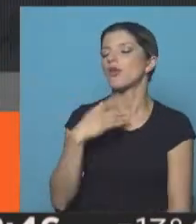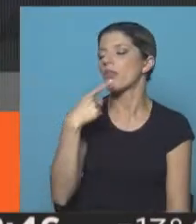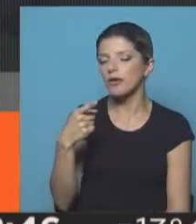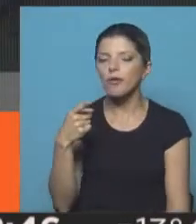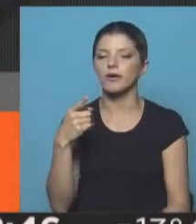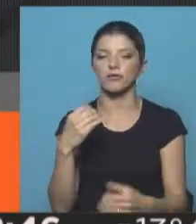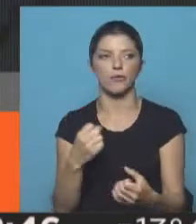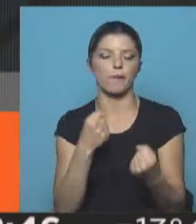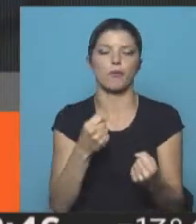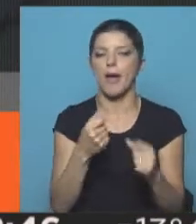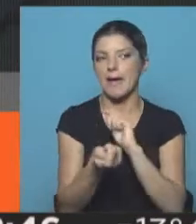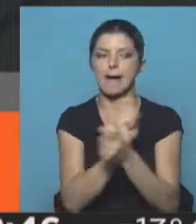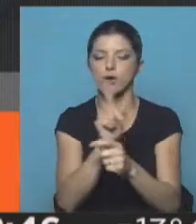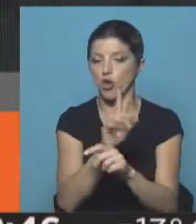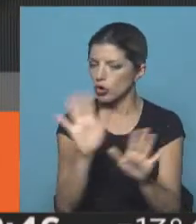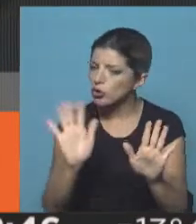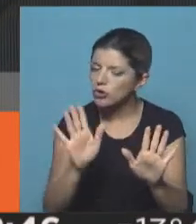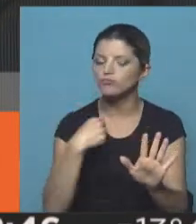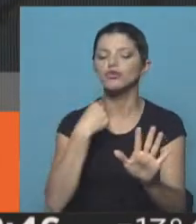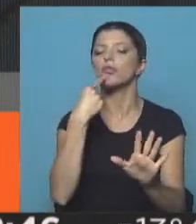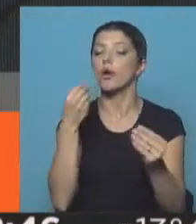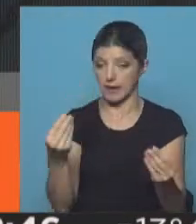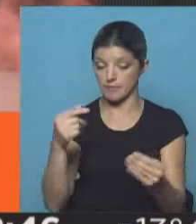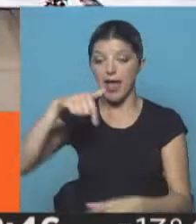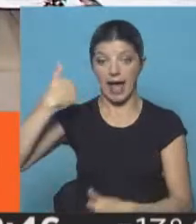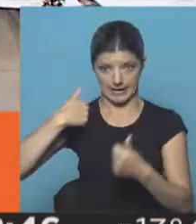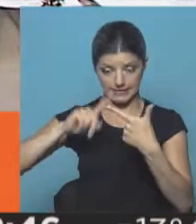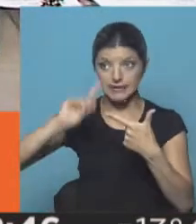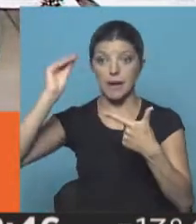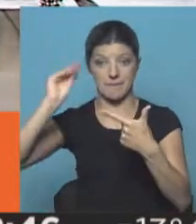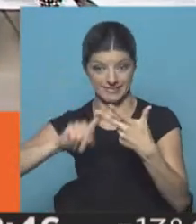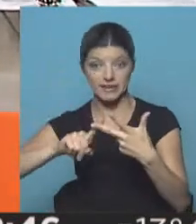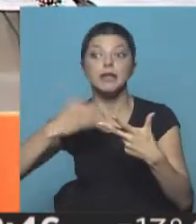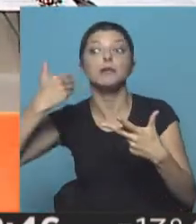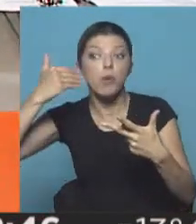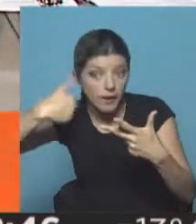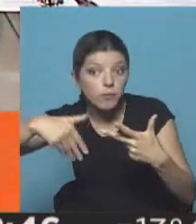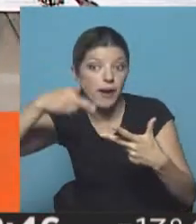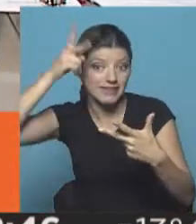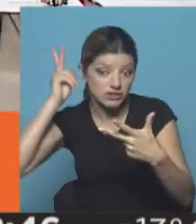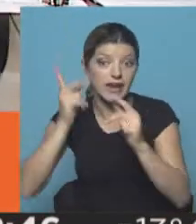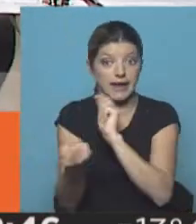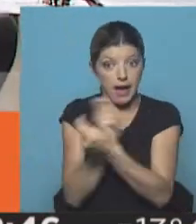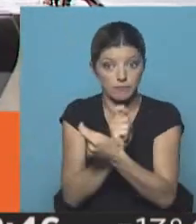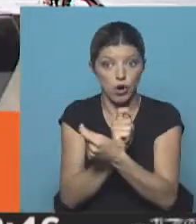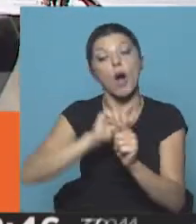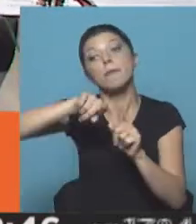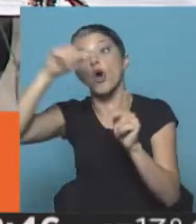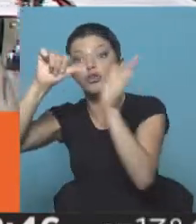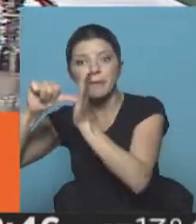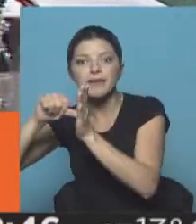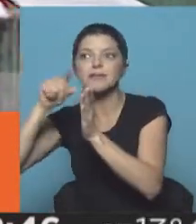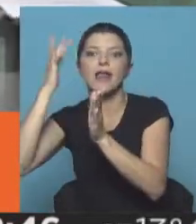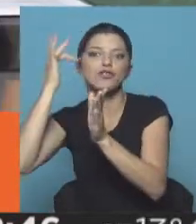ni que no vayan a cambiar. Digo que a diferencia de lo que ocurre en Argentina, Sí, en Brasil entiendo, y de lo que puede entiendo. ocurrir en Chile, Se están en pie. sostienen, se Se sostienen. sostienen. Sí, efectivamente, entiendo. se Bueno, también